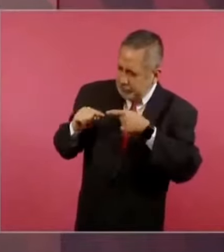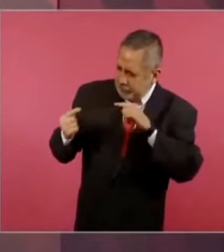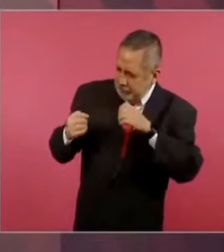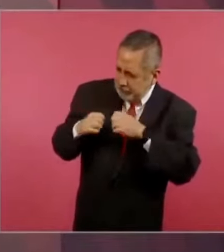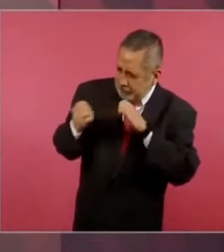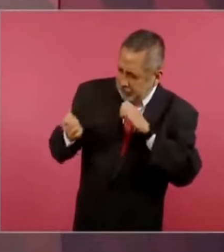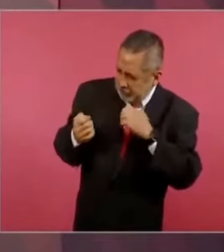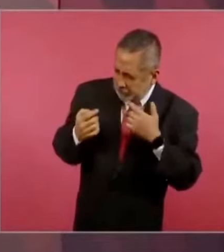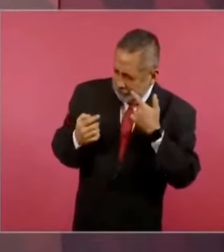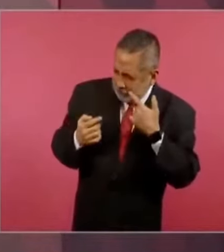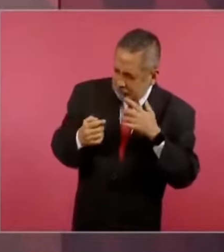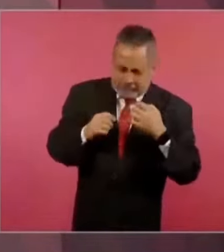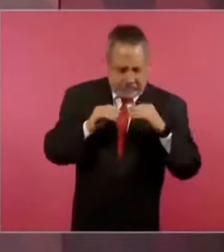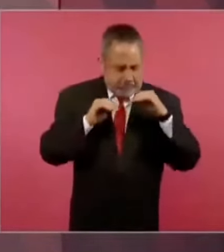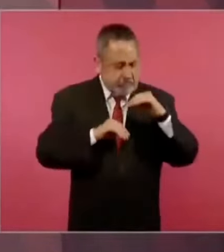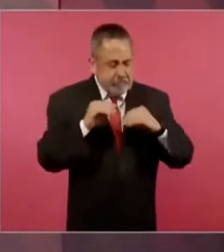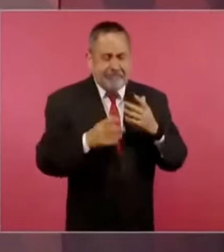Y entonces